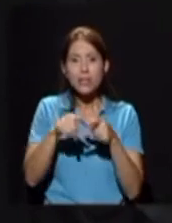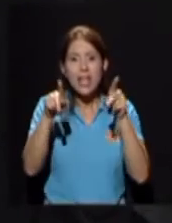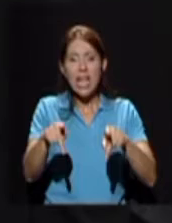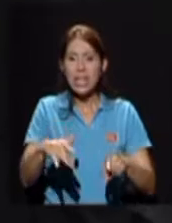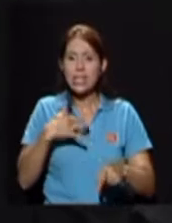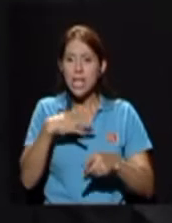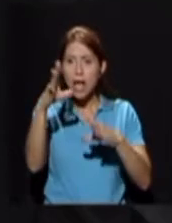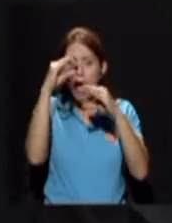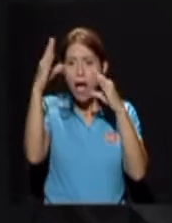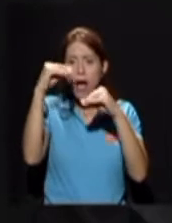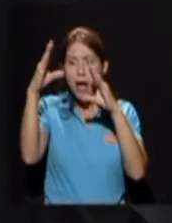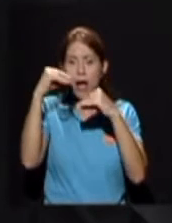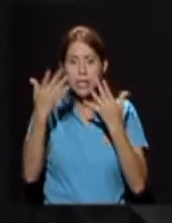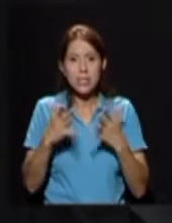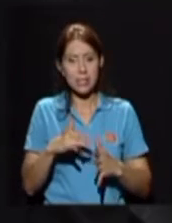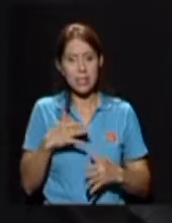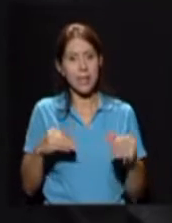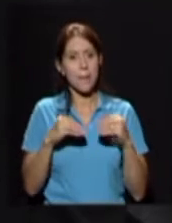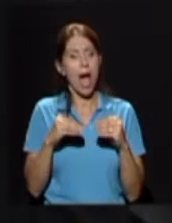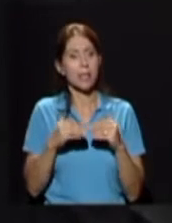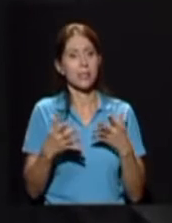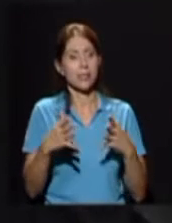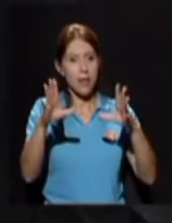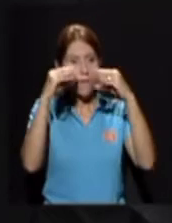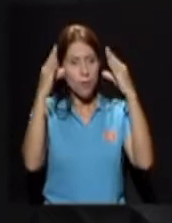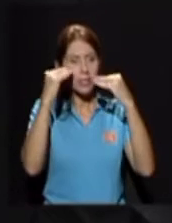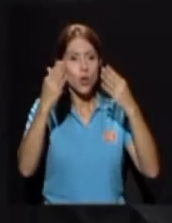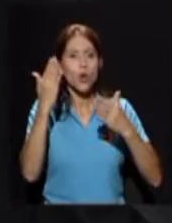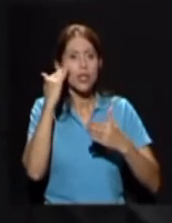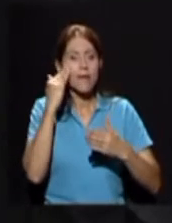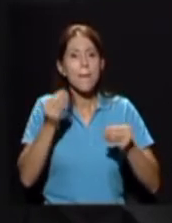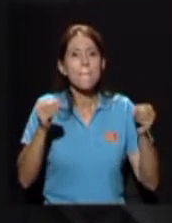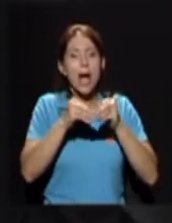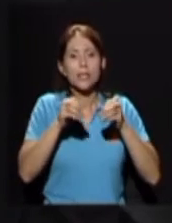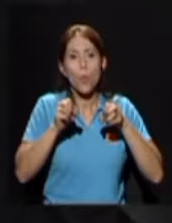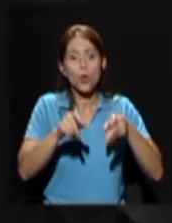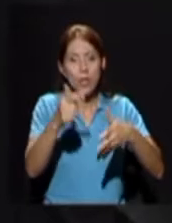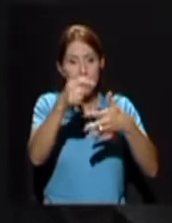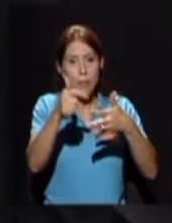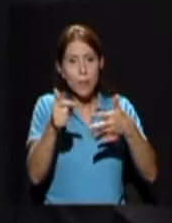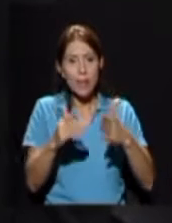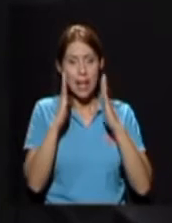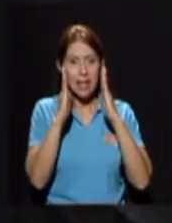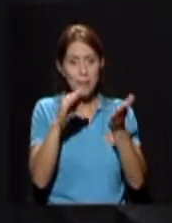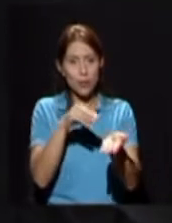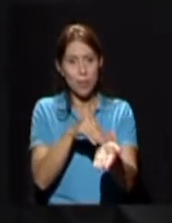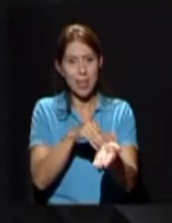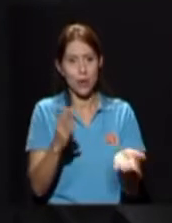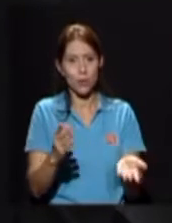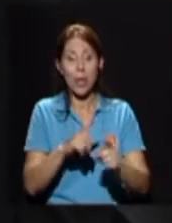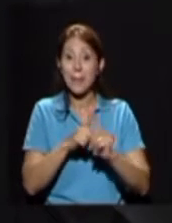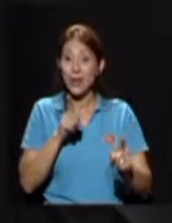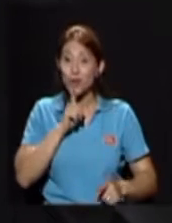se siente más informada sobre las alternativas de tratamientos terapéuticos para distintas enfermedades. Lo cierto es que